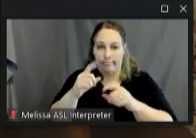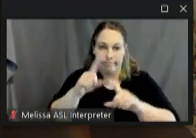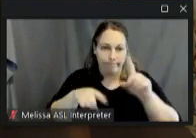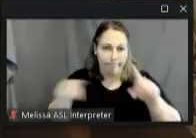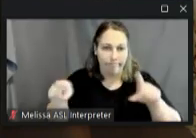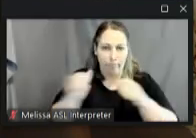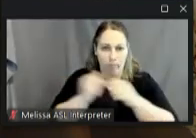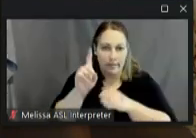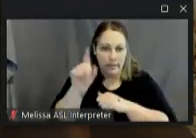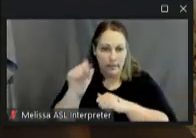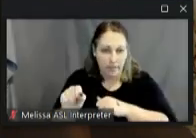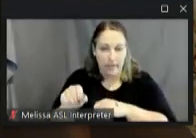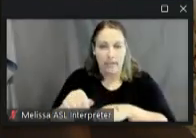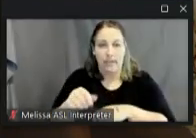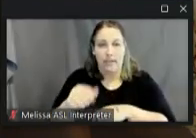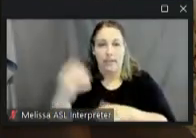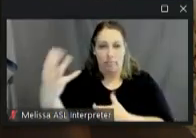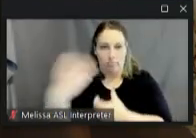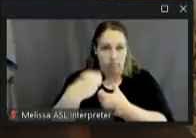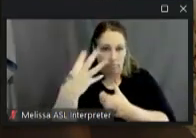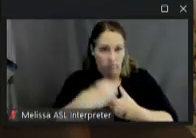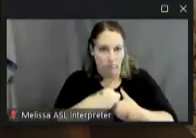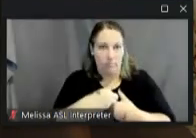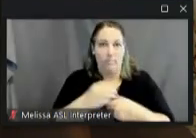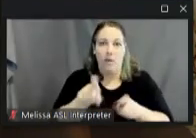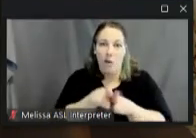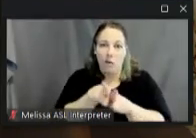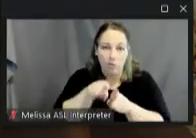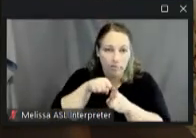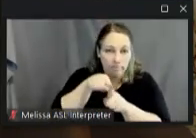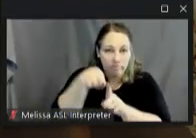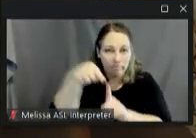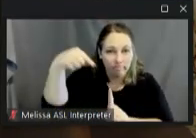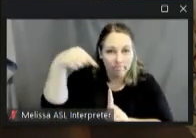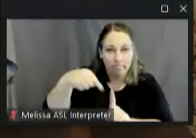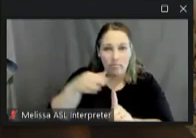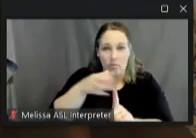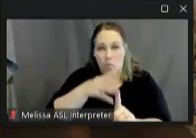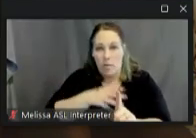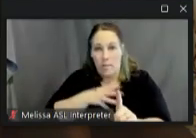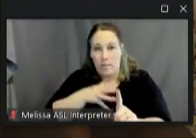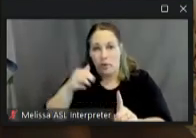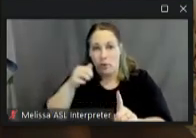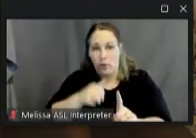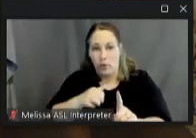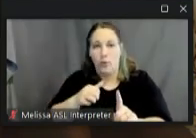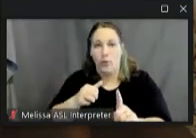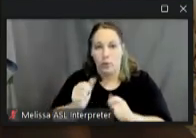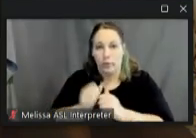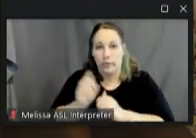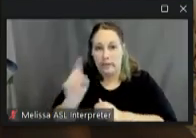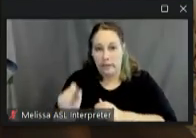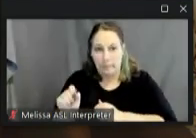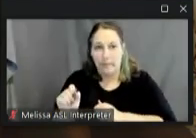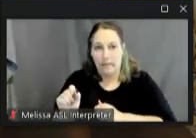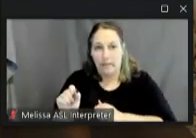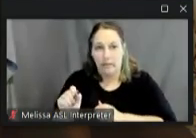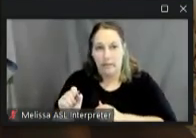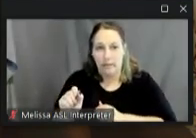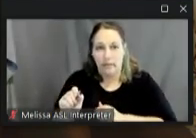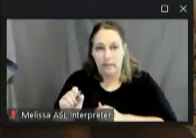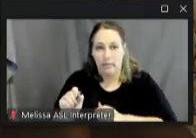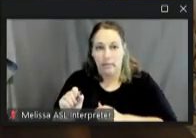acceder de manera más expedita a los derechos de forma general